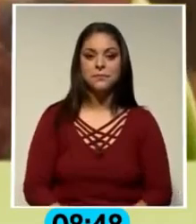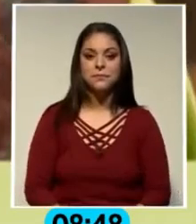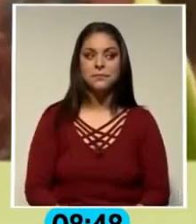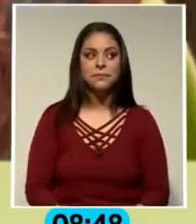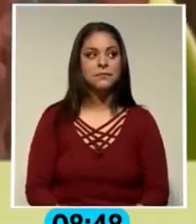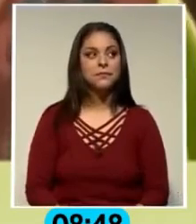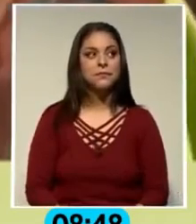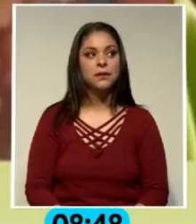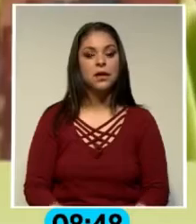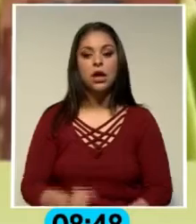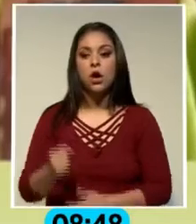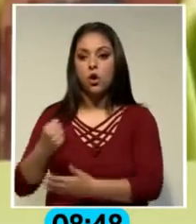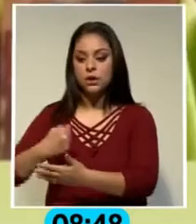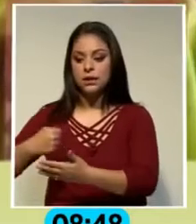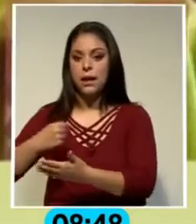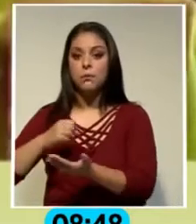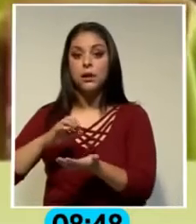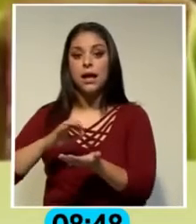la carne.